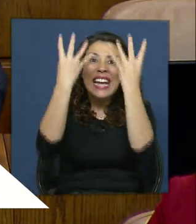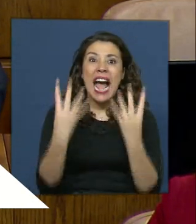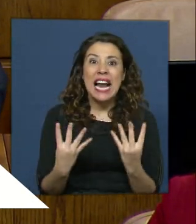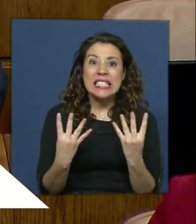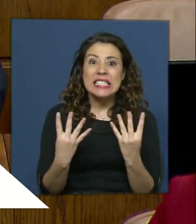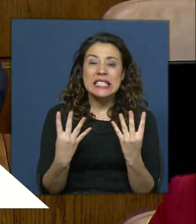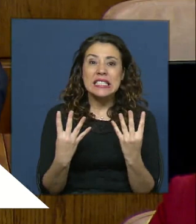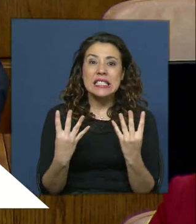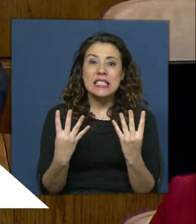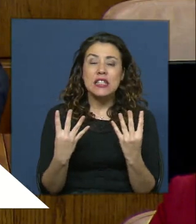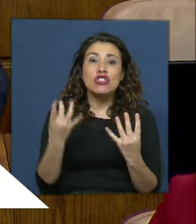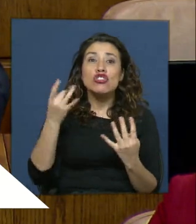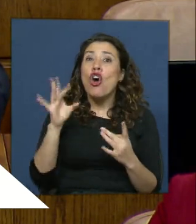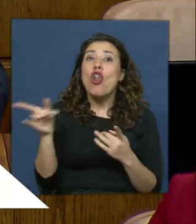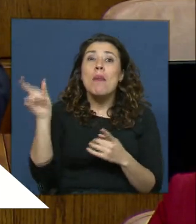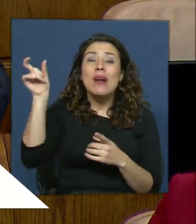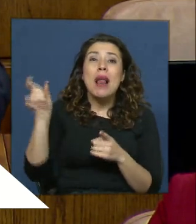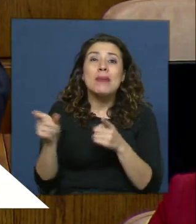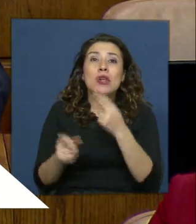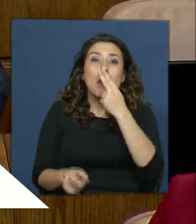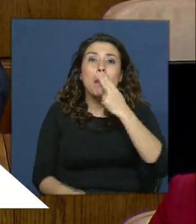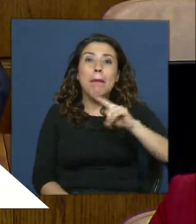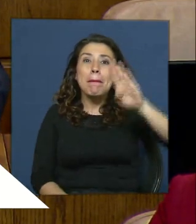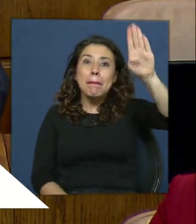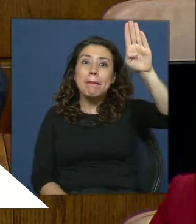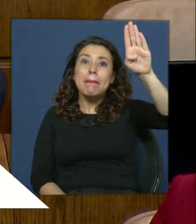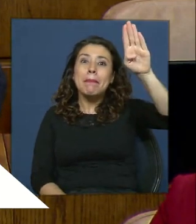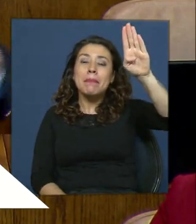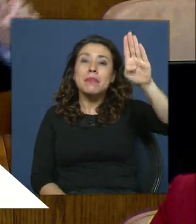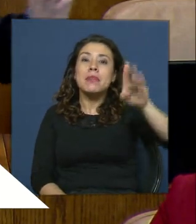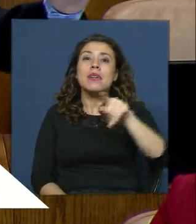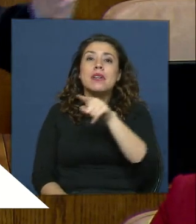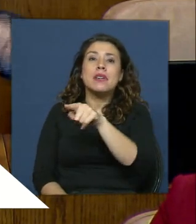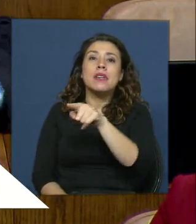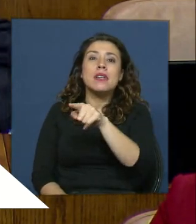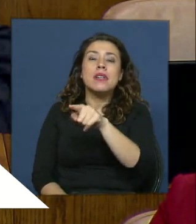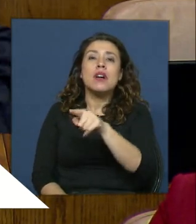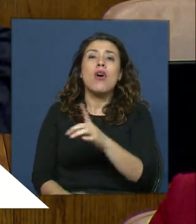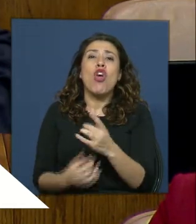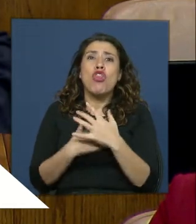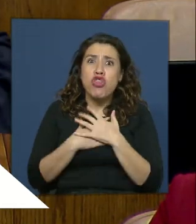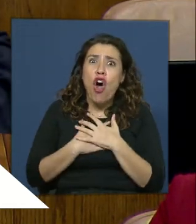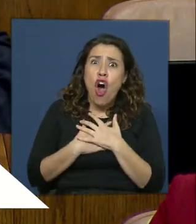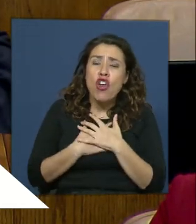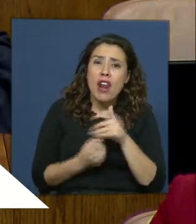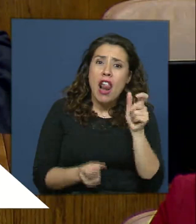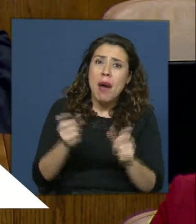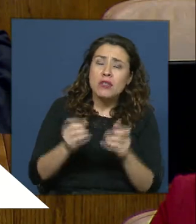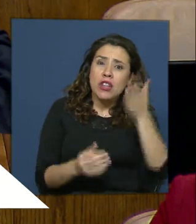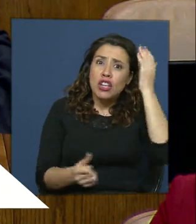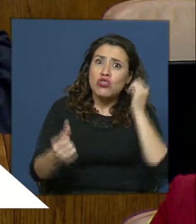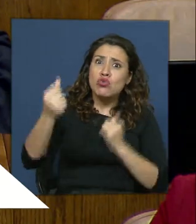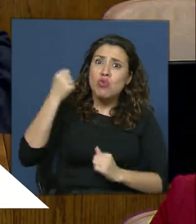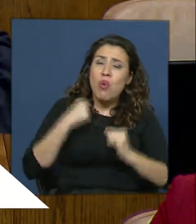cárcel, solamente por hacer ese gesto y causar el dolor, ¿no es cierto?, a todos los que sufrieron el